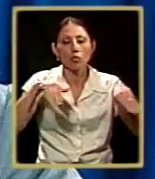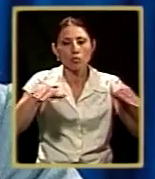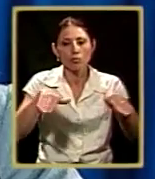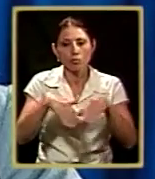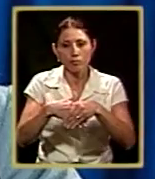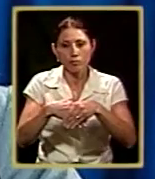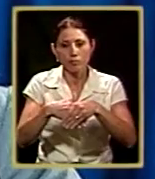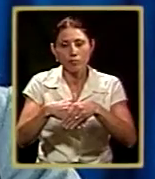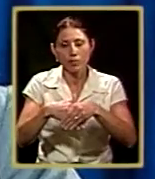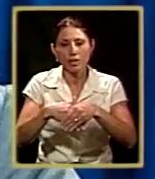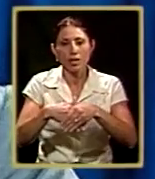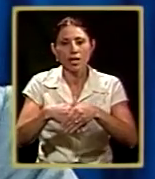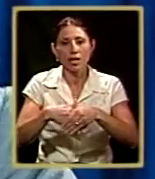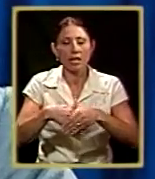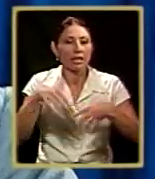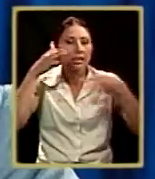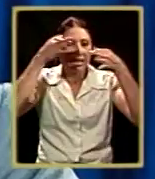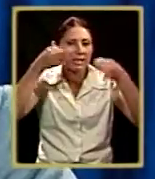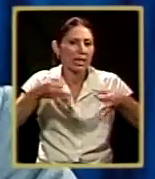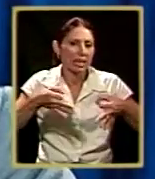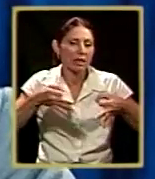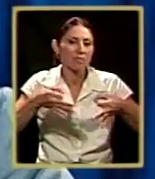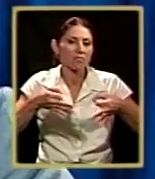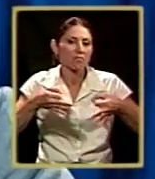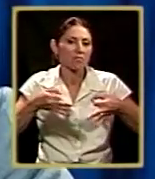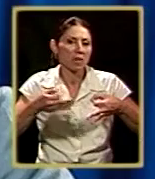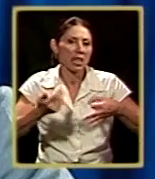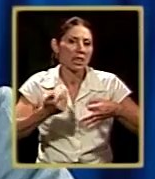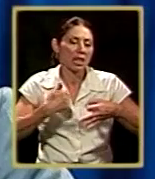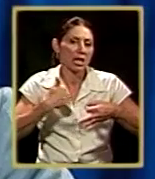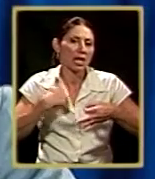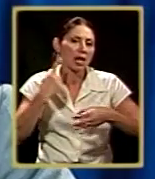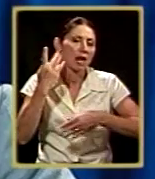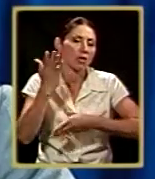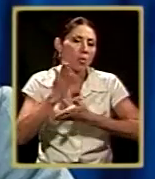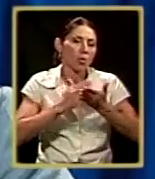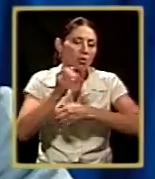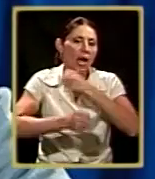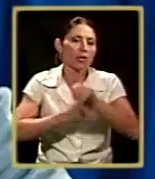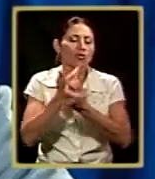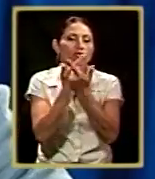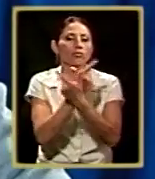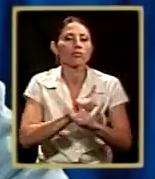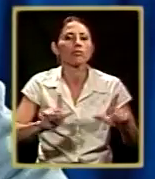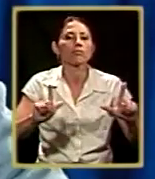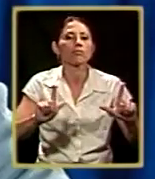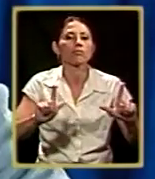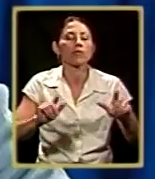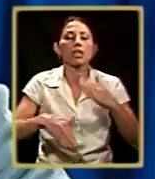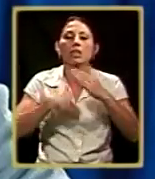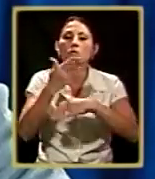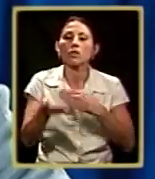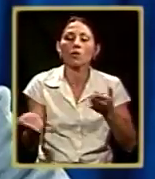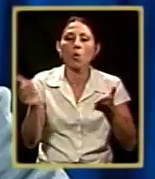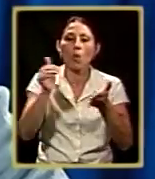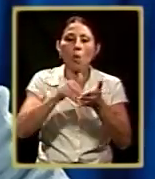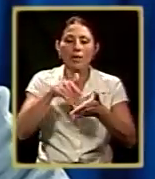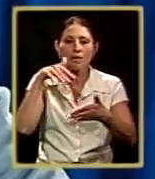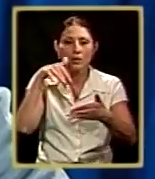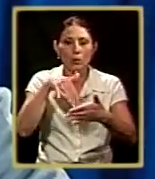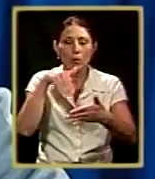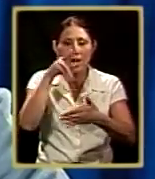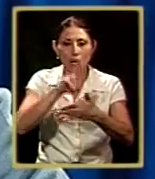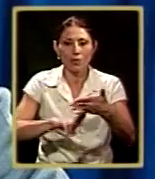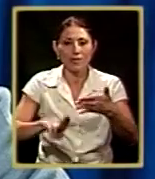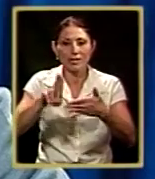y decidí salir, darme un tiempo, unos años sabáticos y volví a la universidad. Volví a